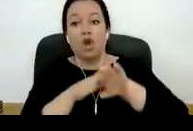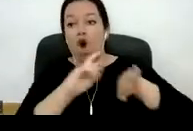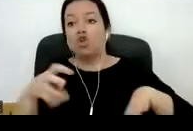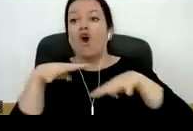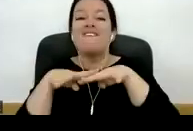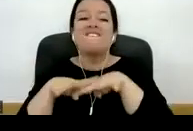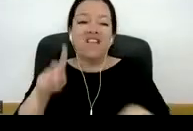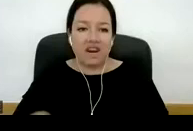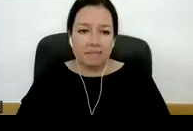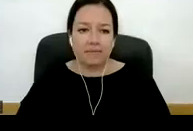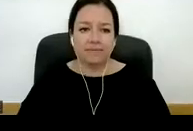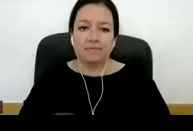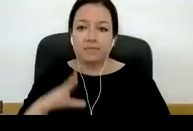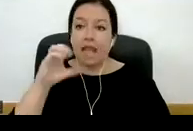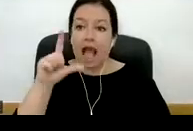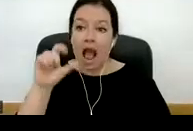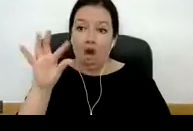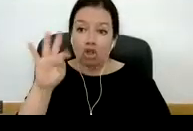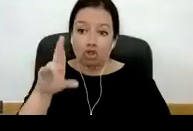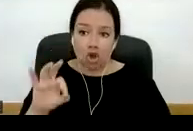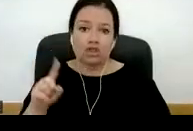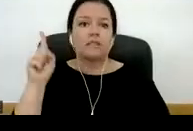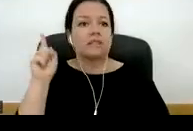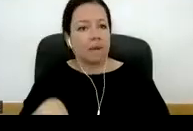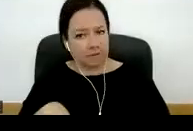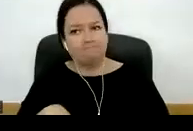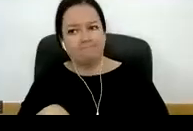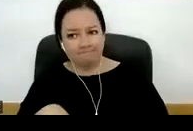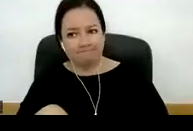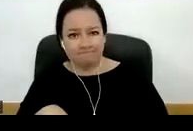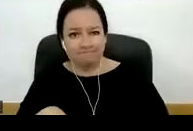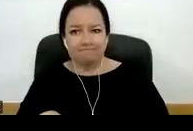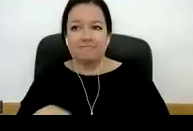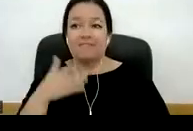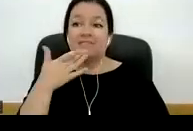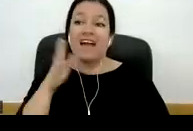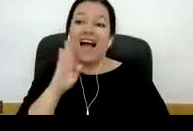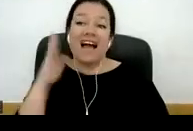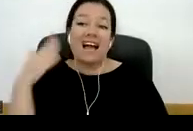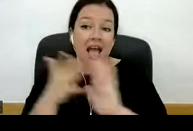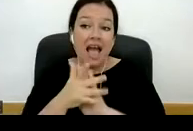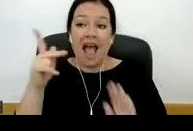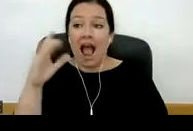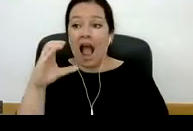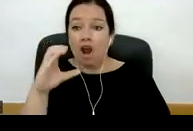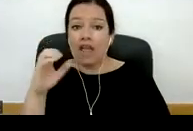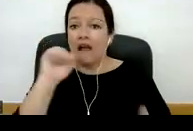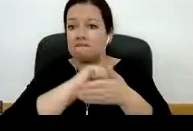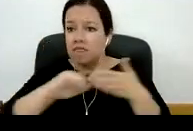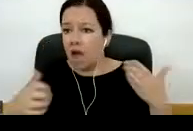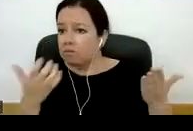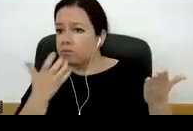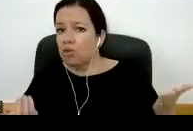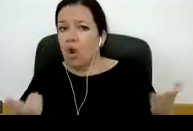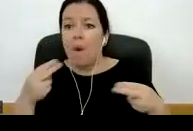ayudar. Calostro. El calostro también podemos volver a introducir el concepto de calorías vacías. Si tenemos que